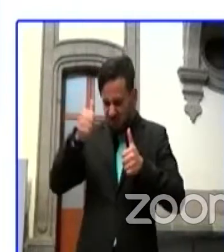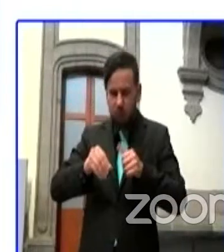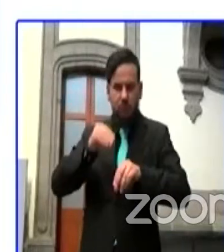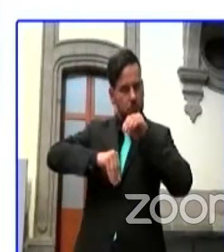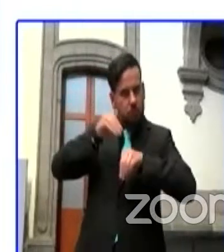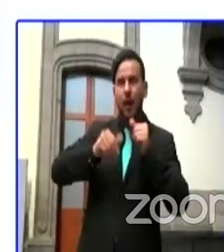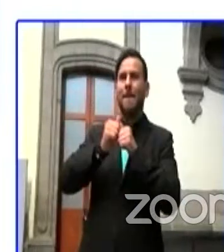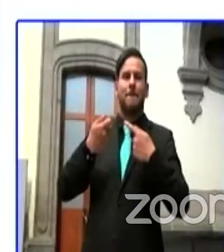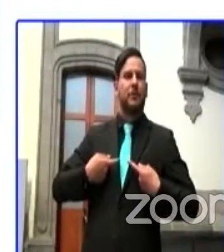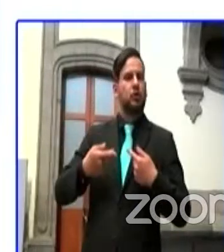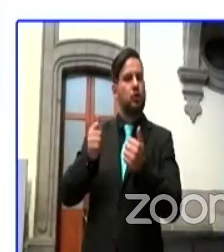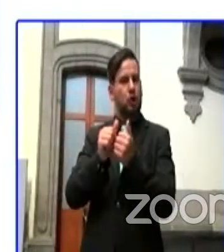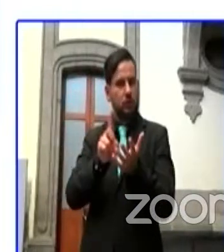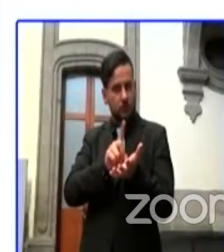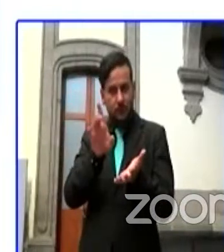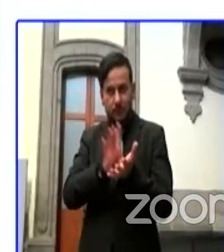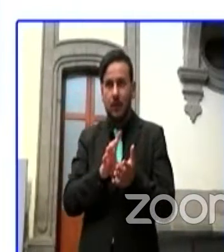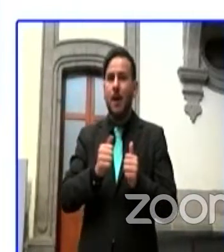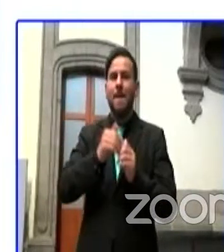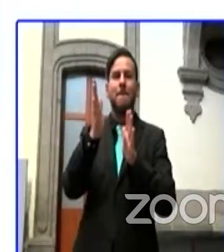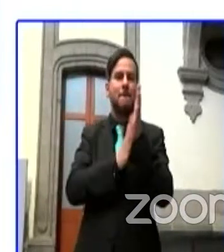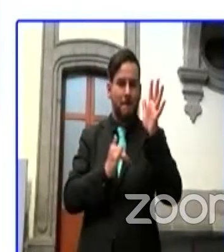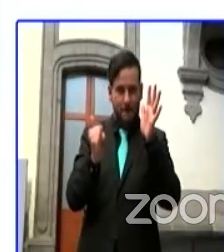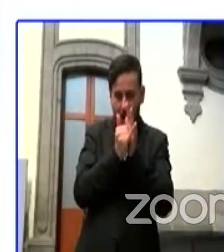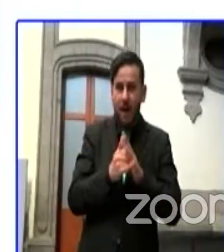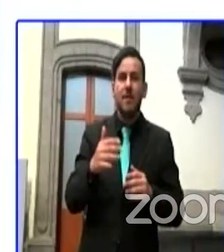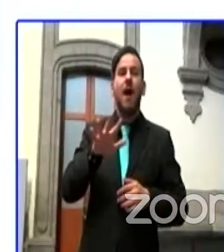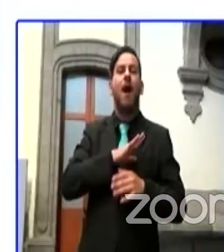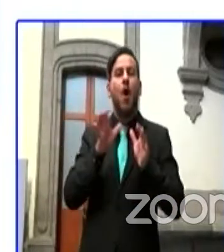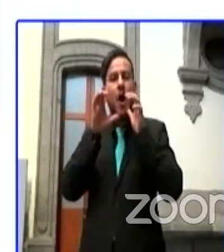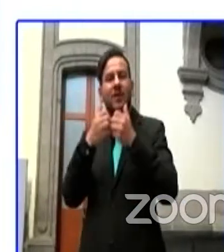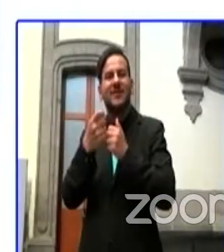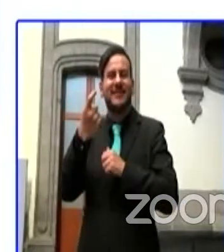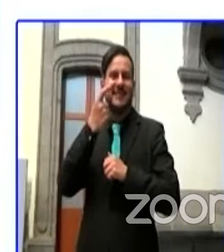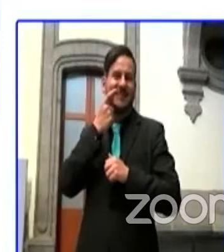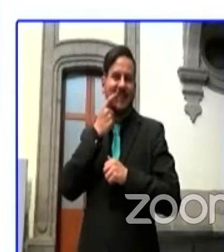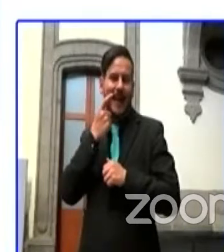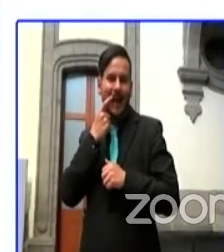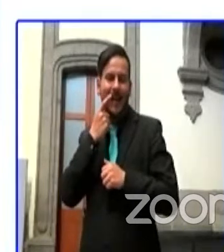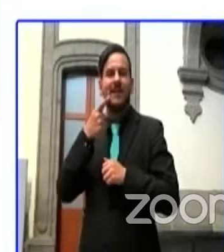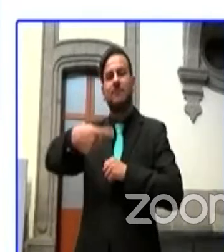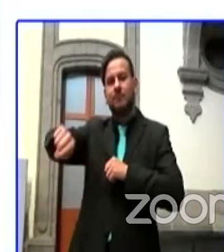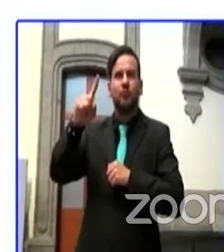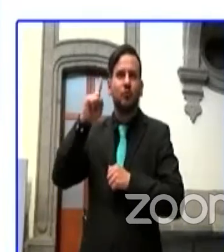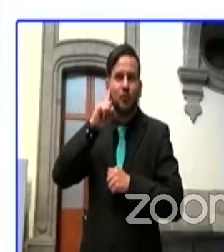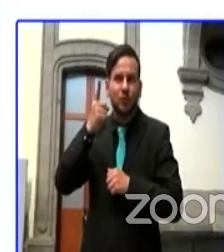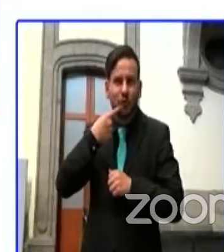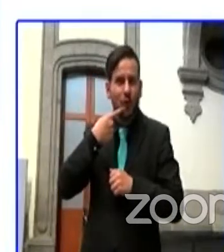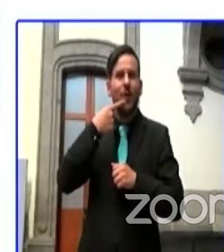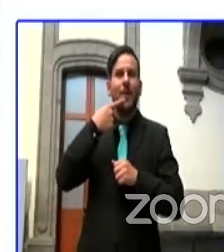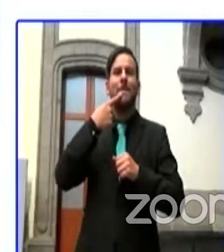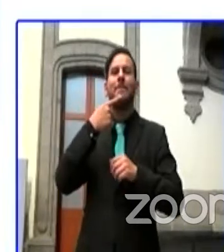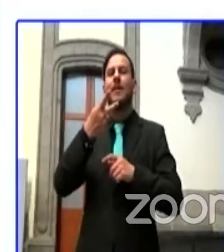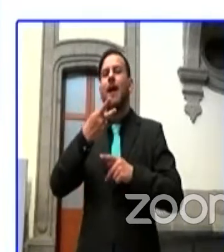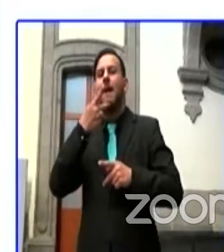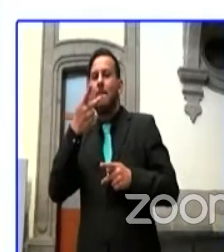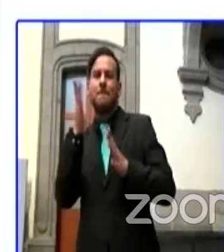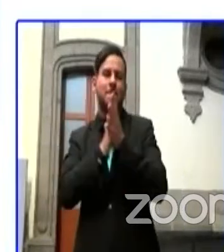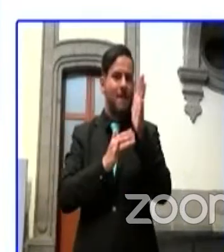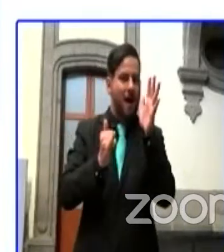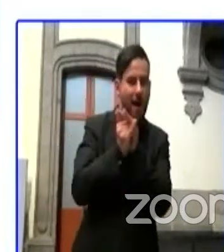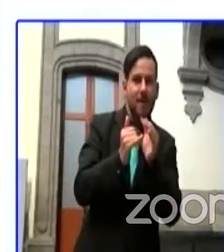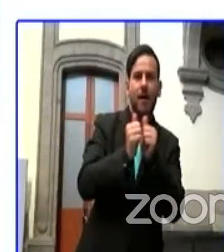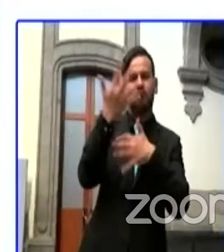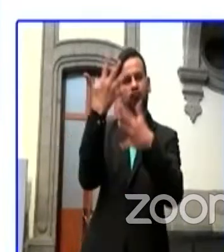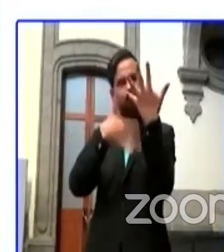con discapacidad mayas. Tenemos la comunidad de Chicán, que es una comunidad sorda mayablante, es decir, ellos